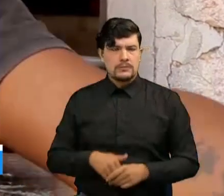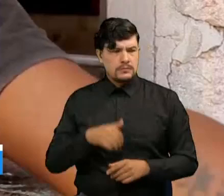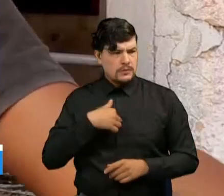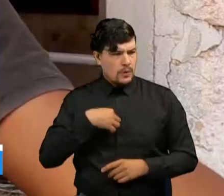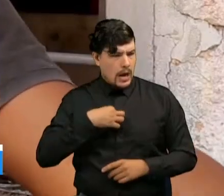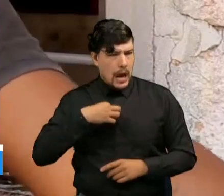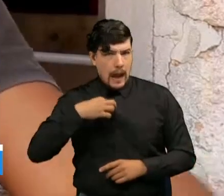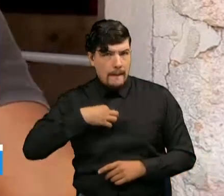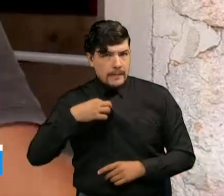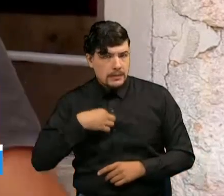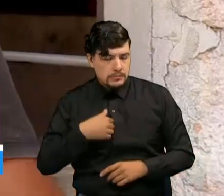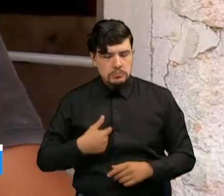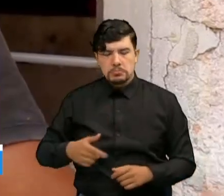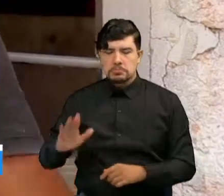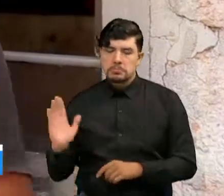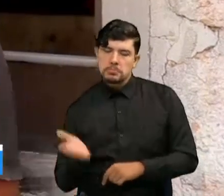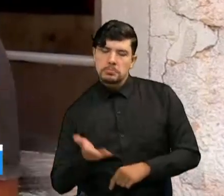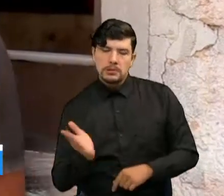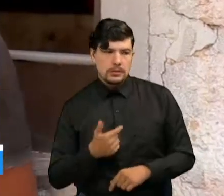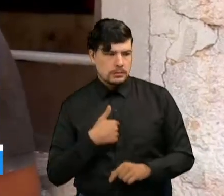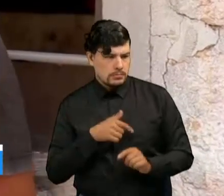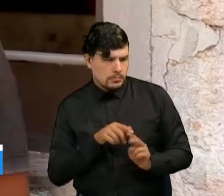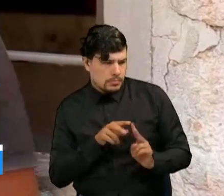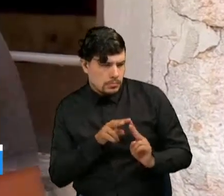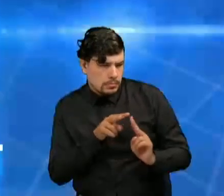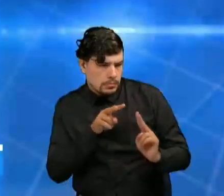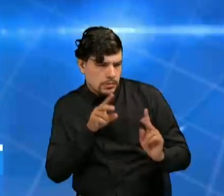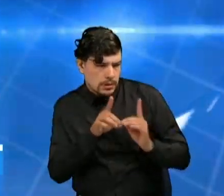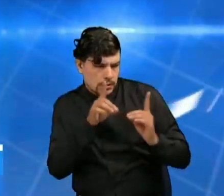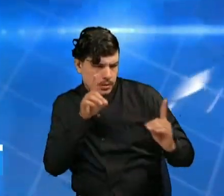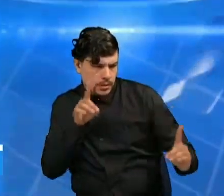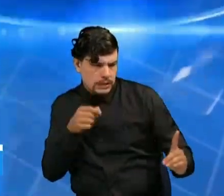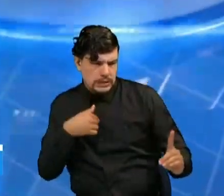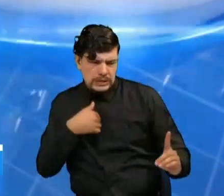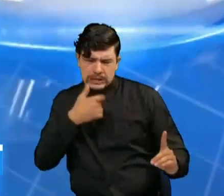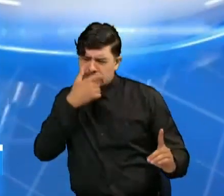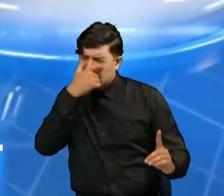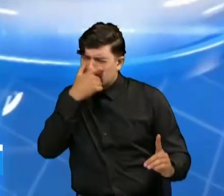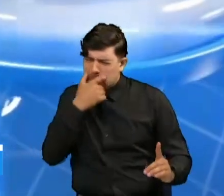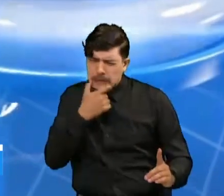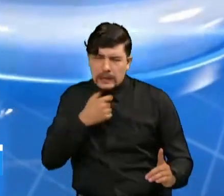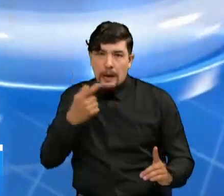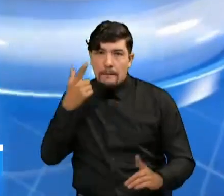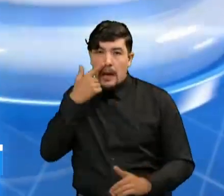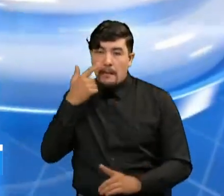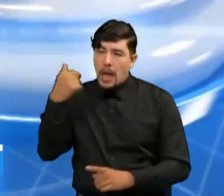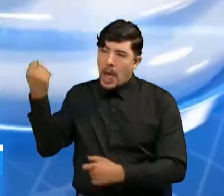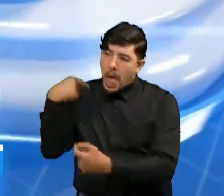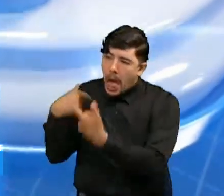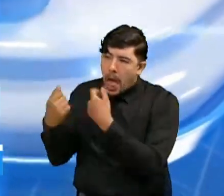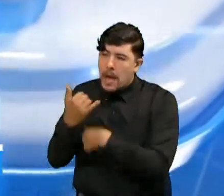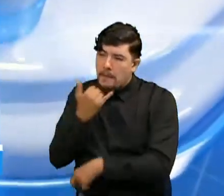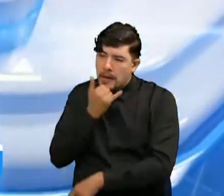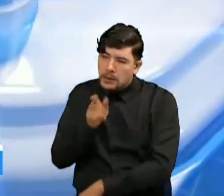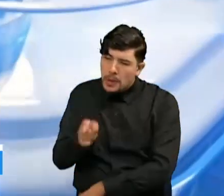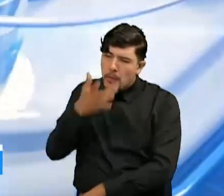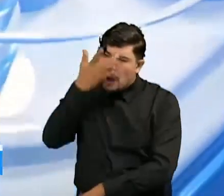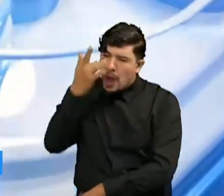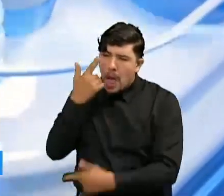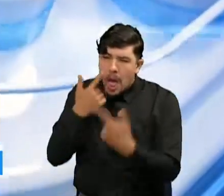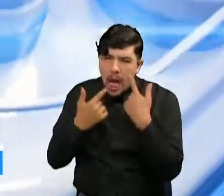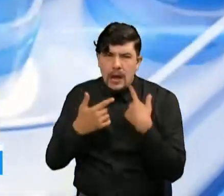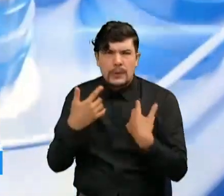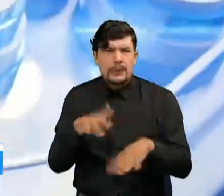a dos metros de distancia me puse a llorar de una noche con esa misma para preguntarme víctor porque lloraba